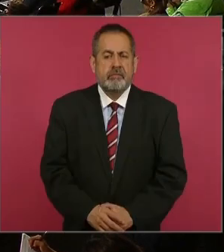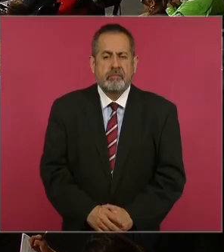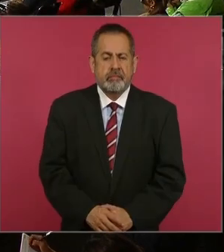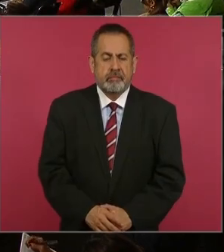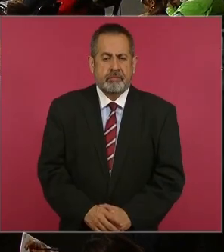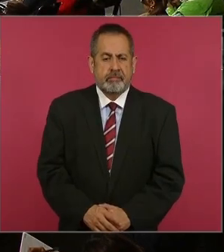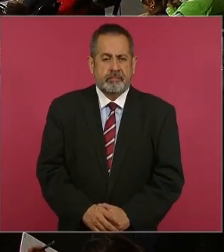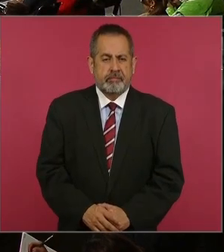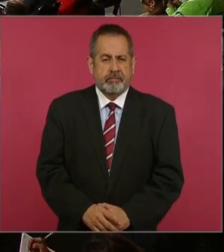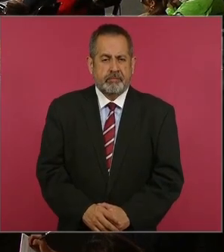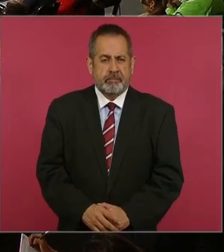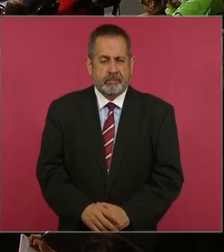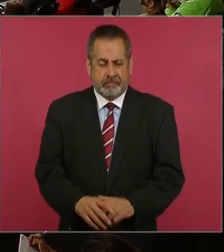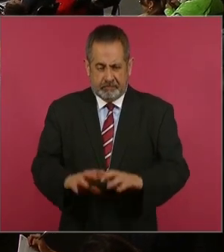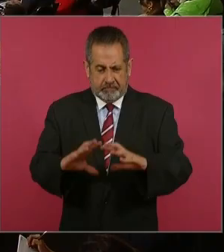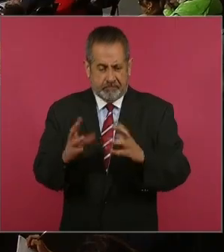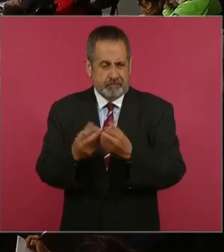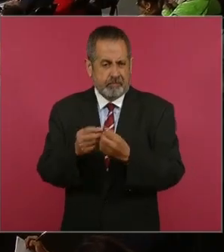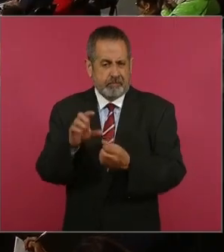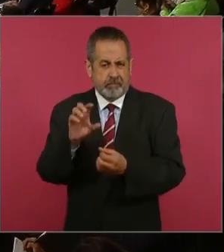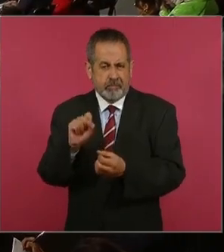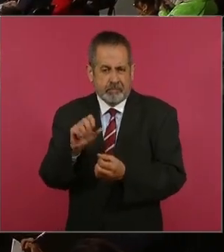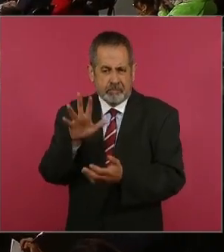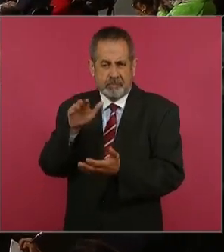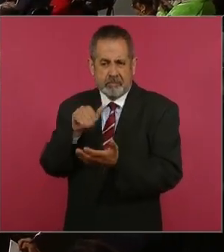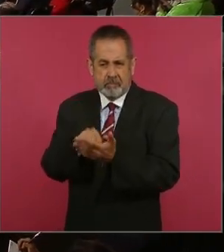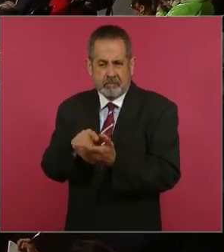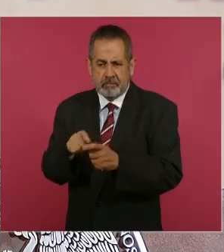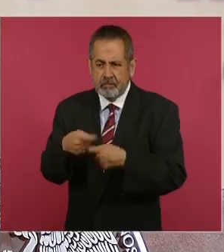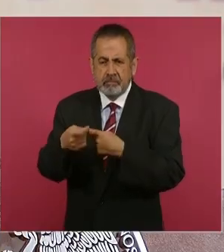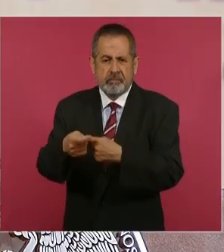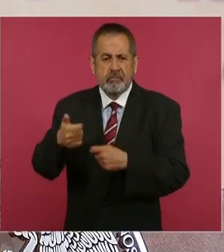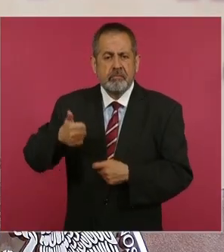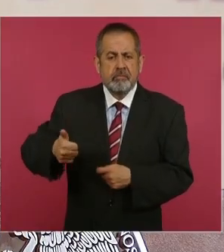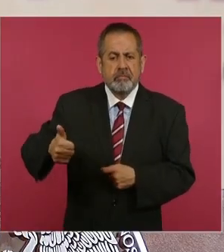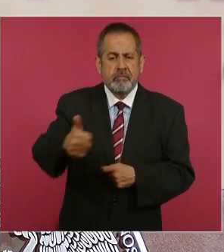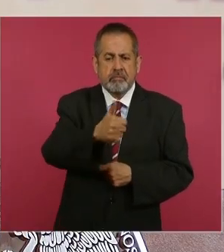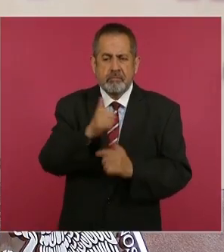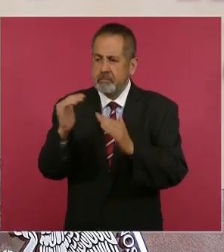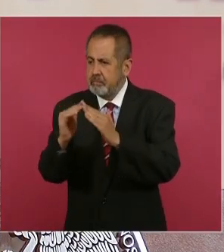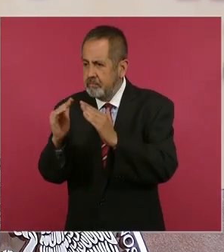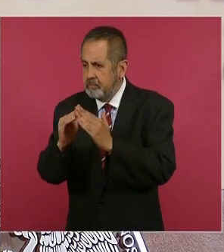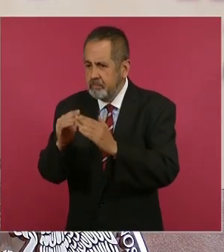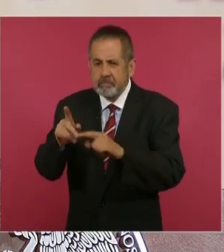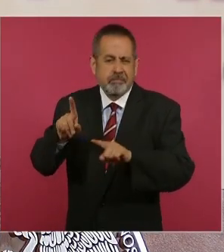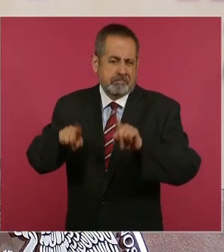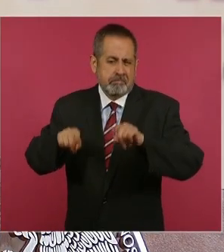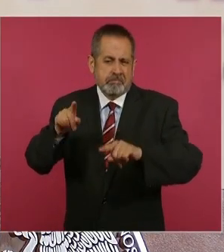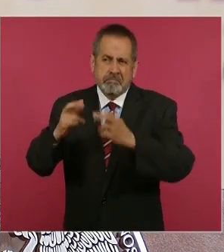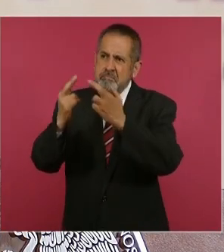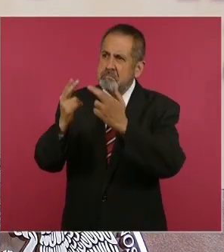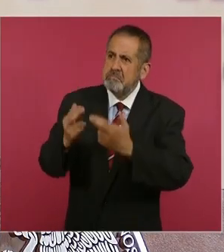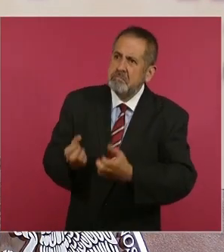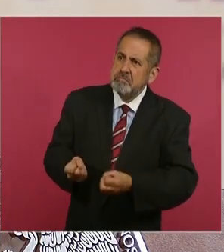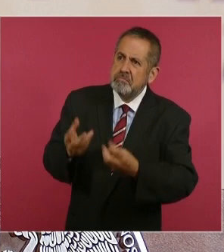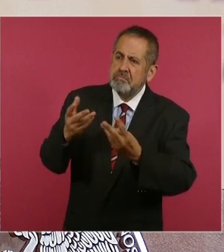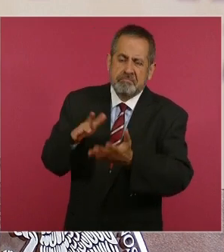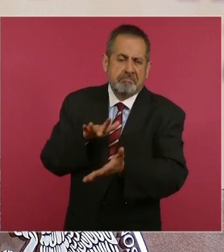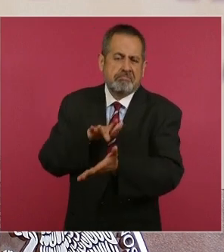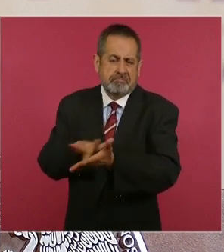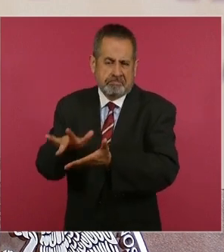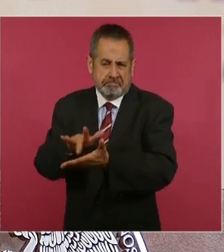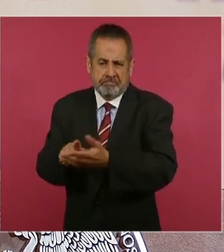35000 hasta 60.000 pesos según el grado de afectación de acuerdo con